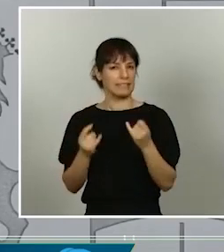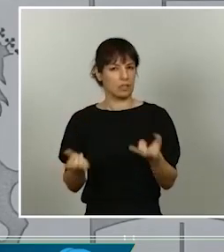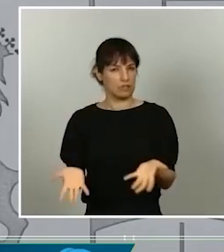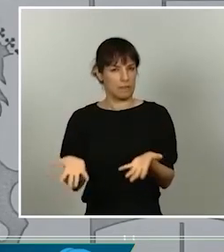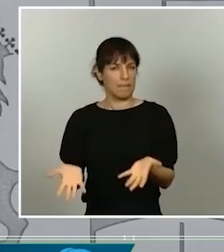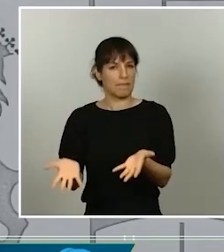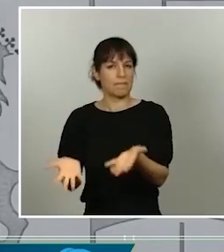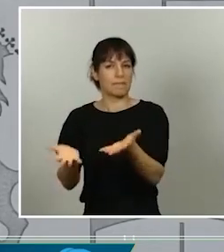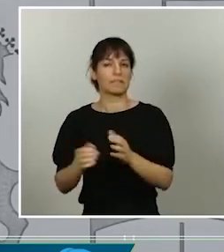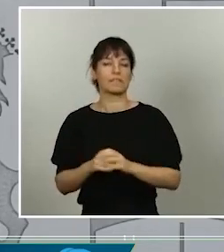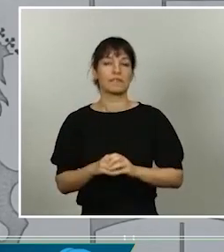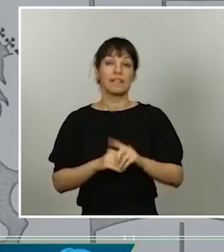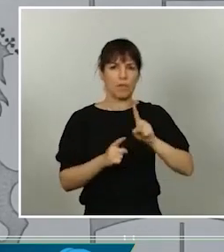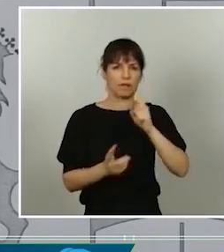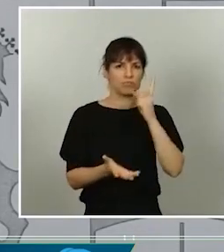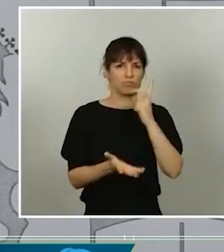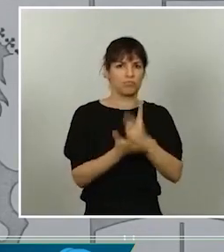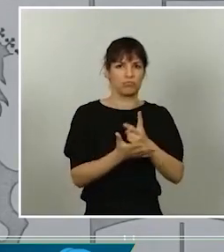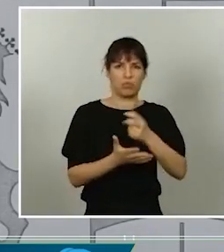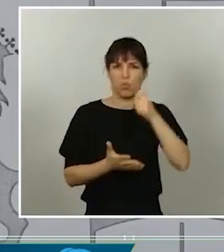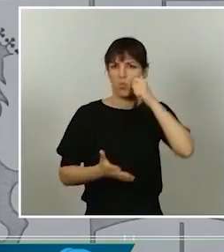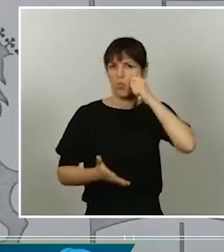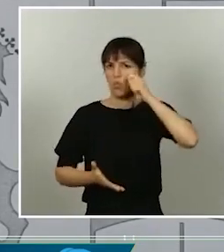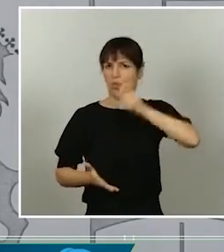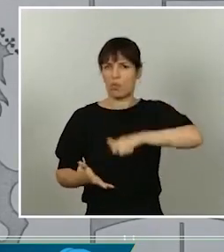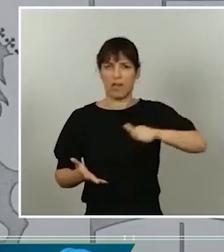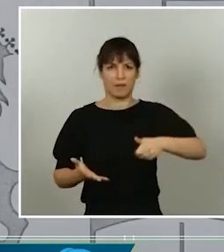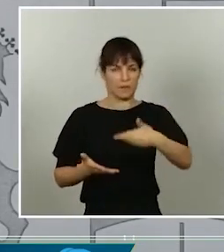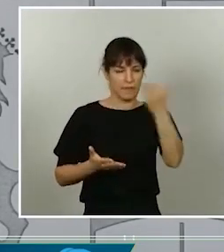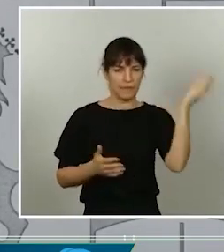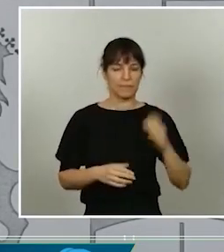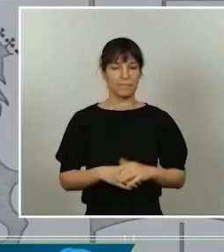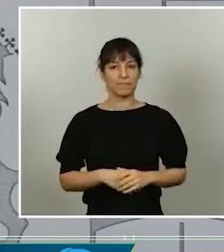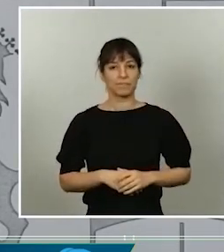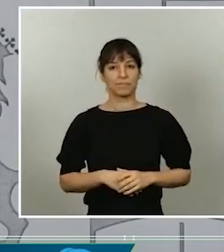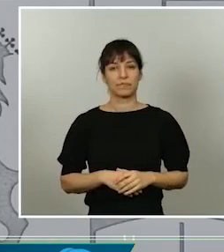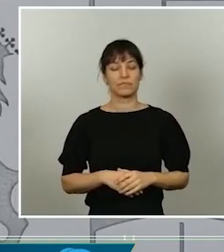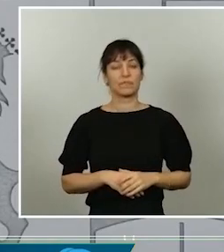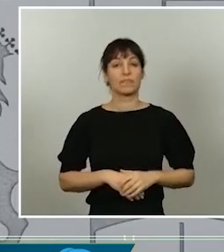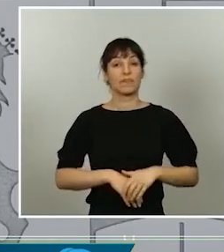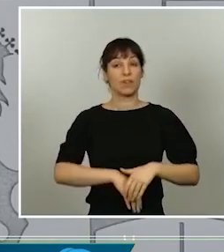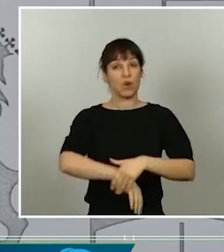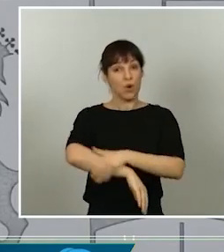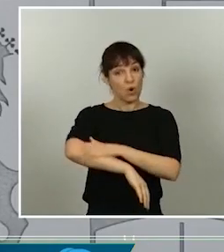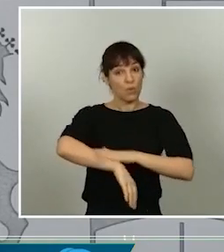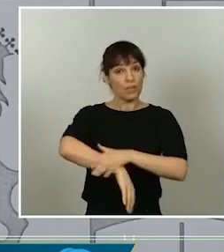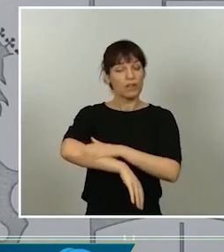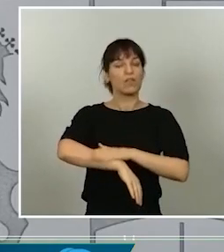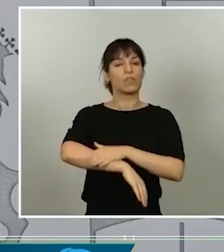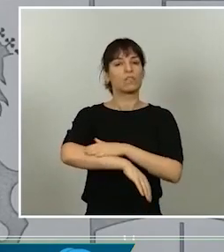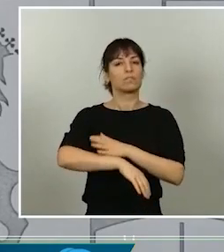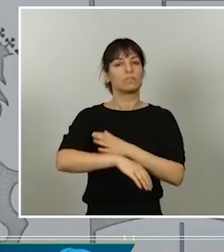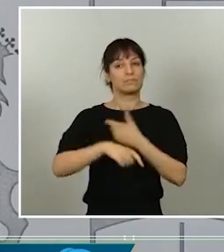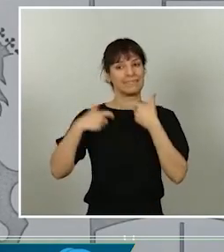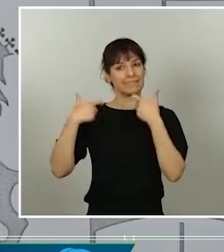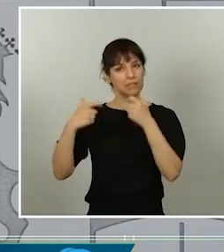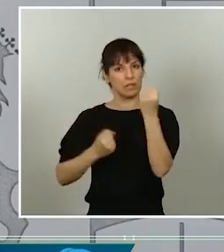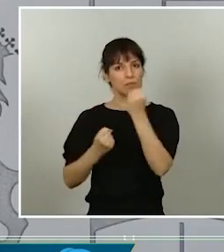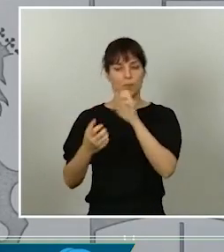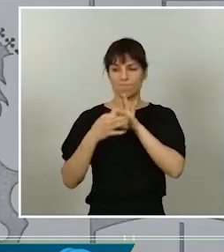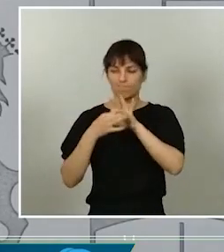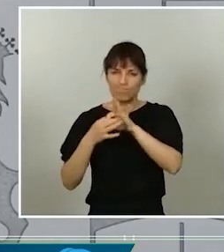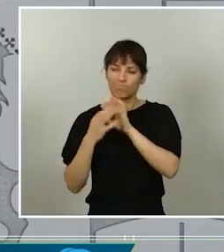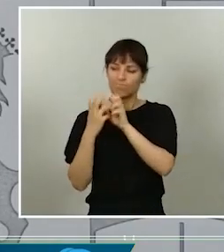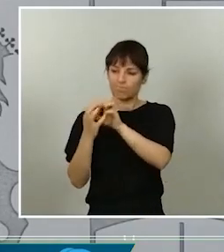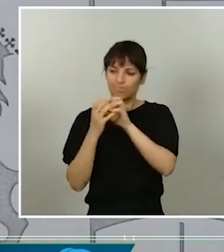dice la ocde que es un organismo nada sospechoso porque su presidente ángel gurría es íntimo amigo de pedro